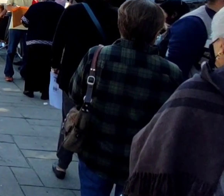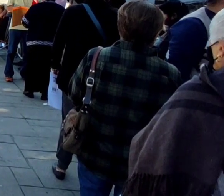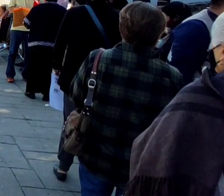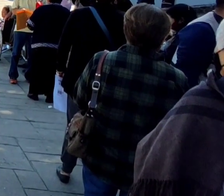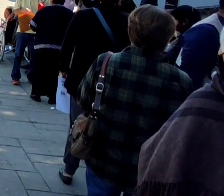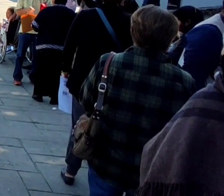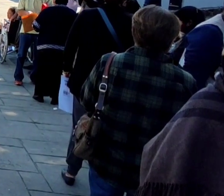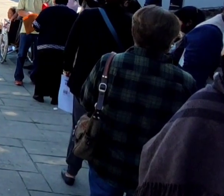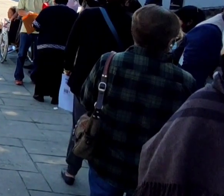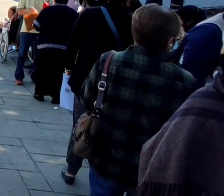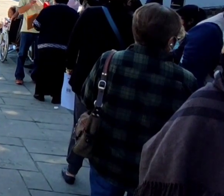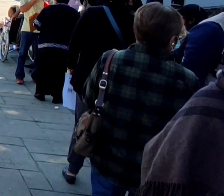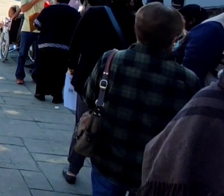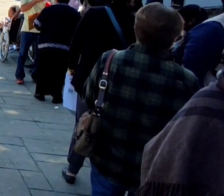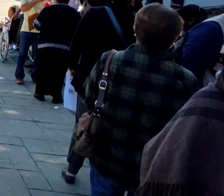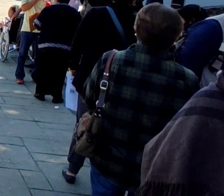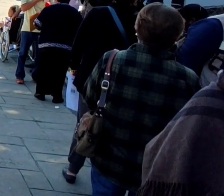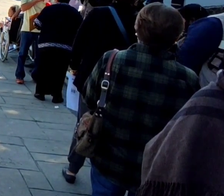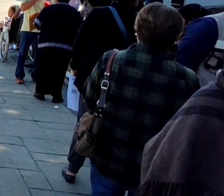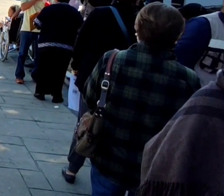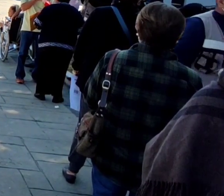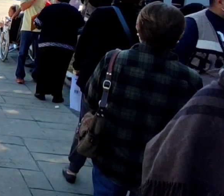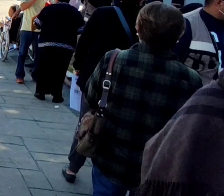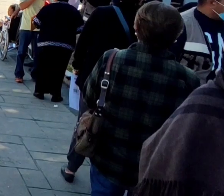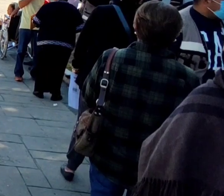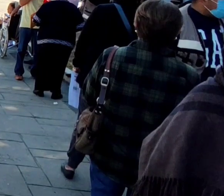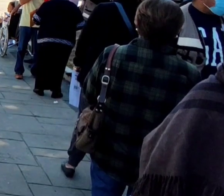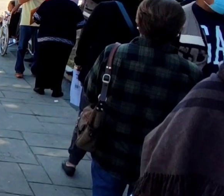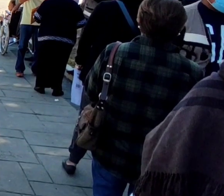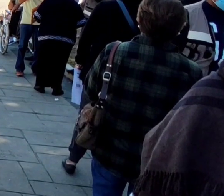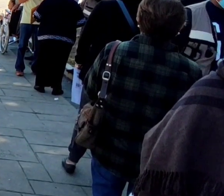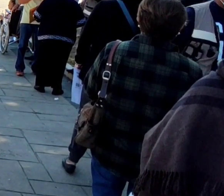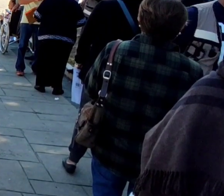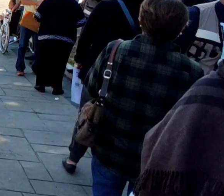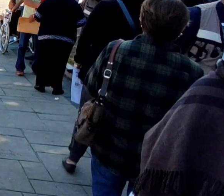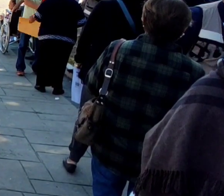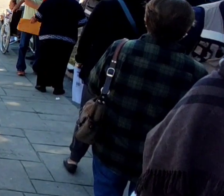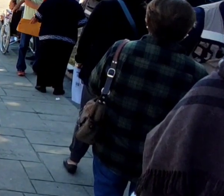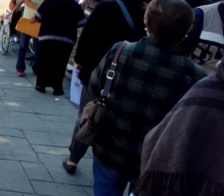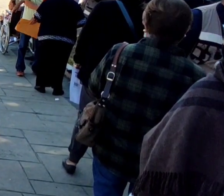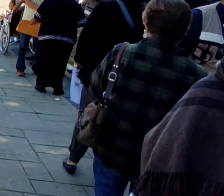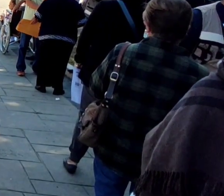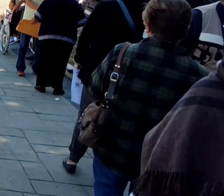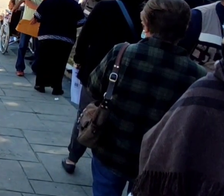y está esperando el depósito, recuerde checar el saldo